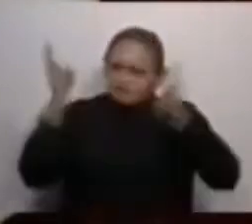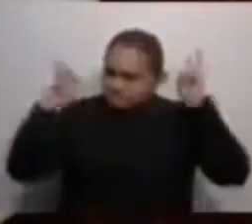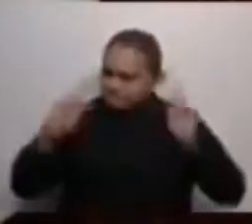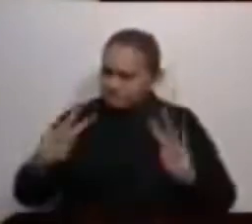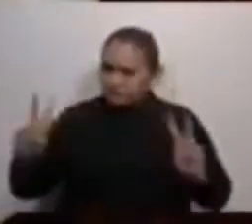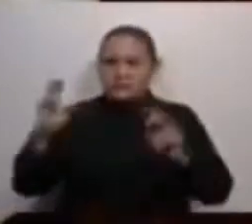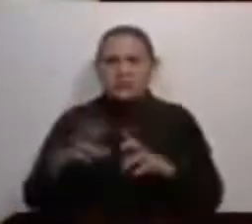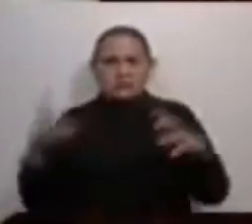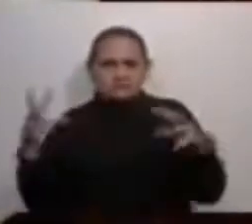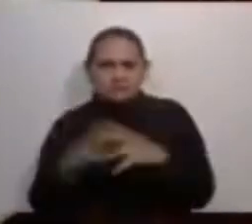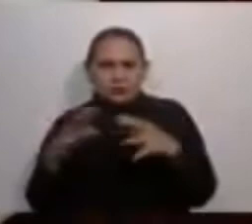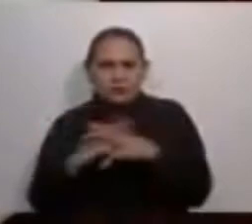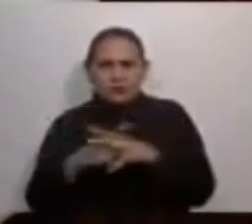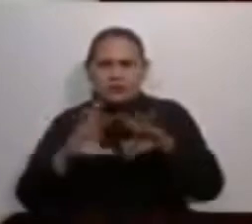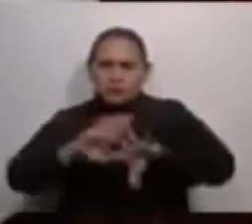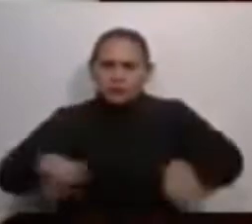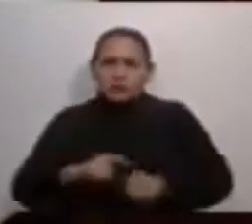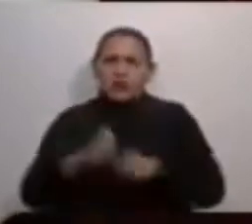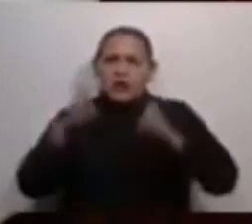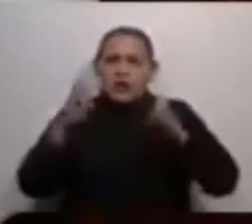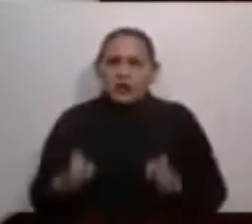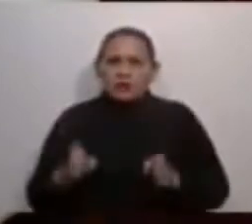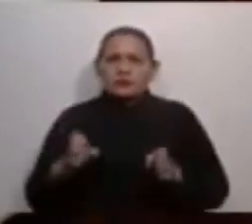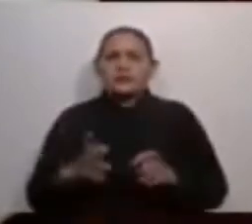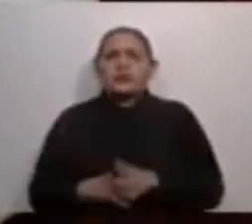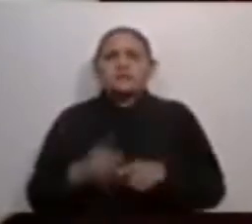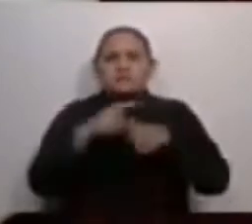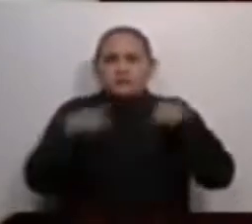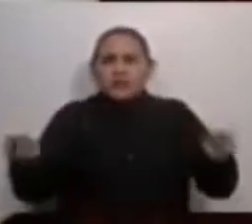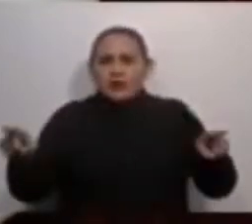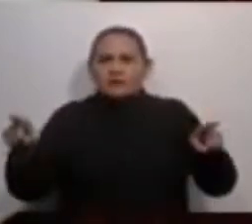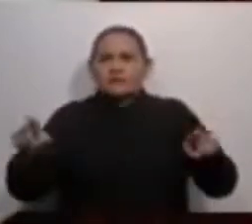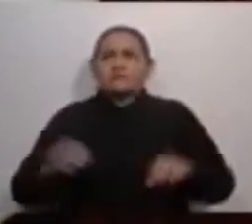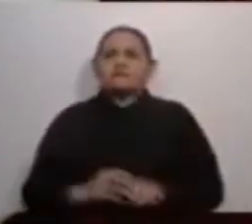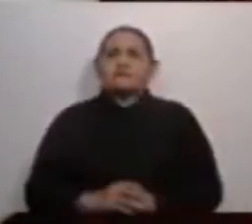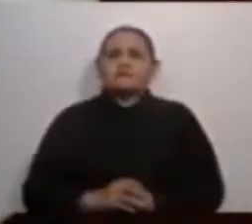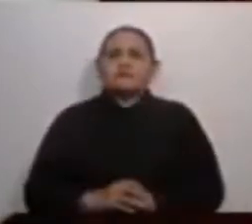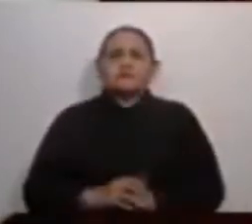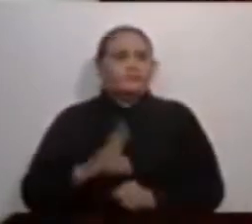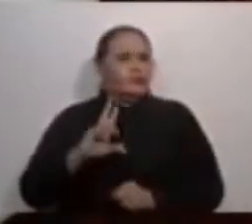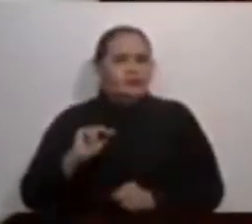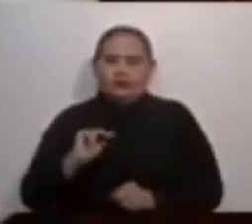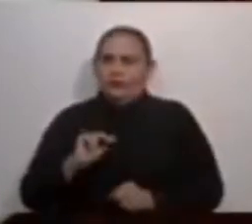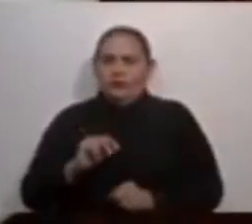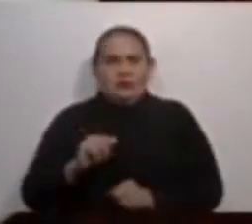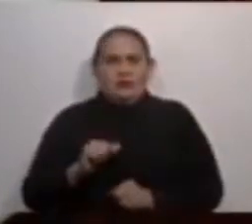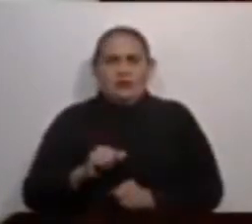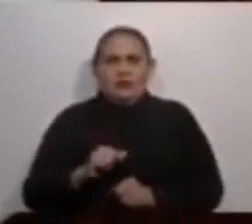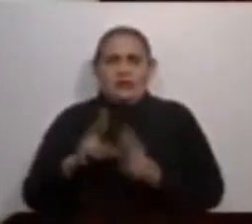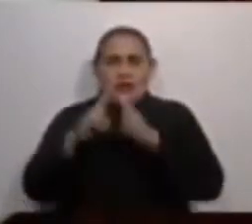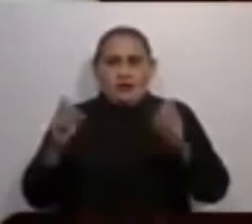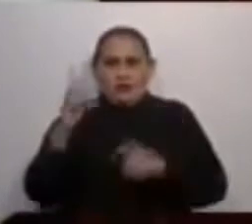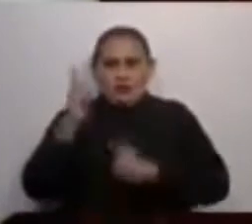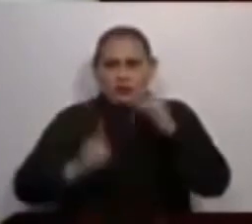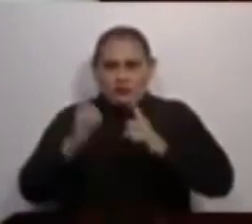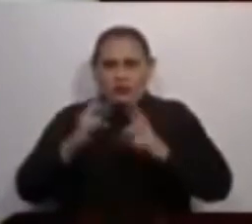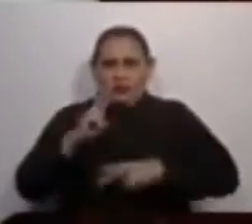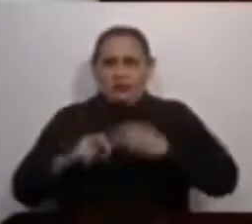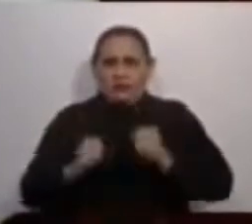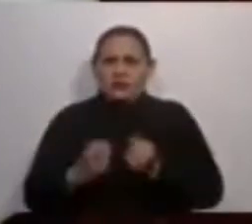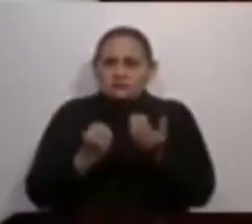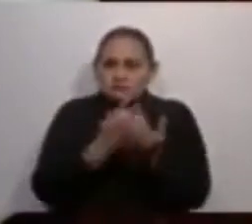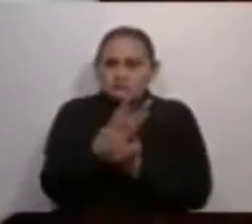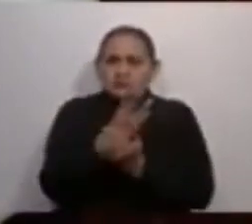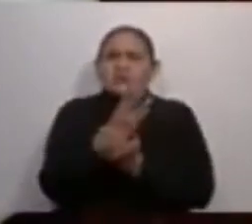que como sociedad hemos estado librando. No me cabe ninguna duda de que vamos a salir